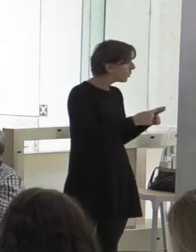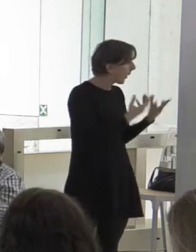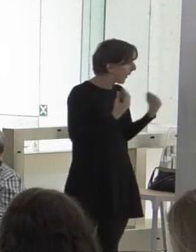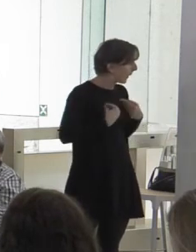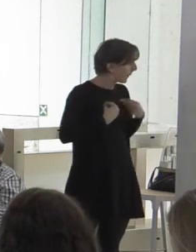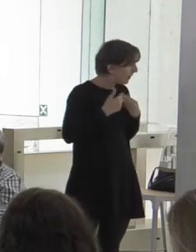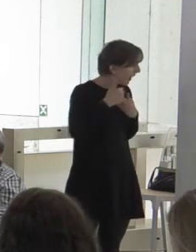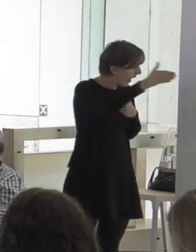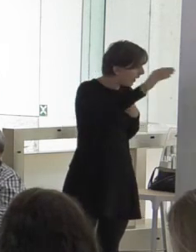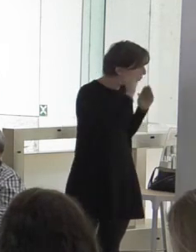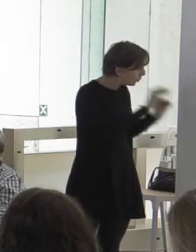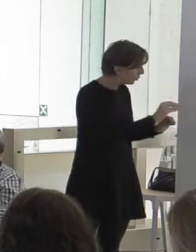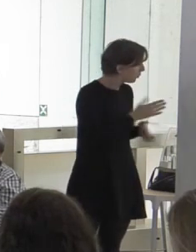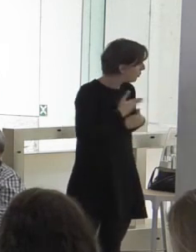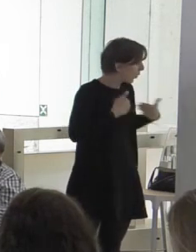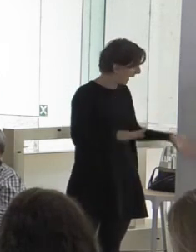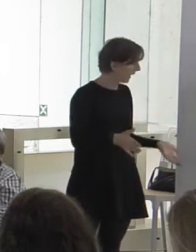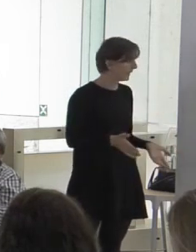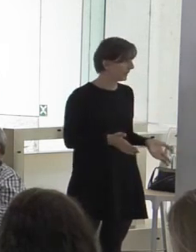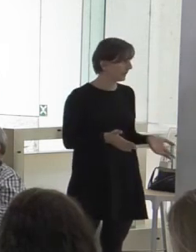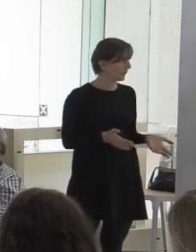proyecto de vida.